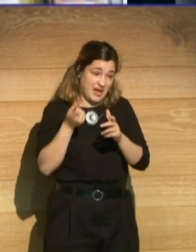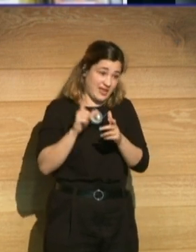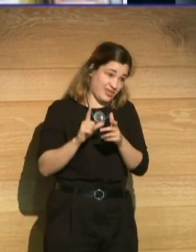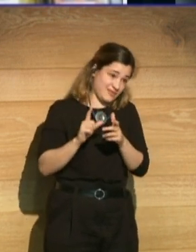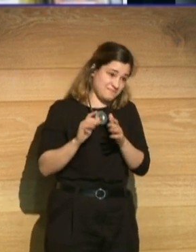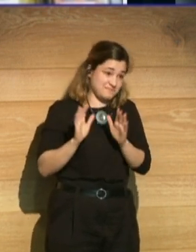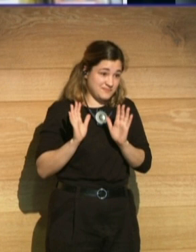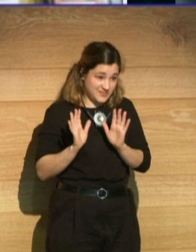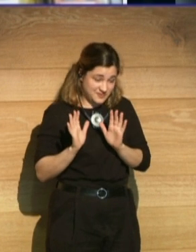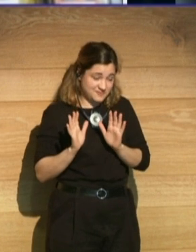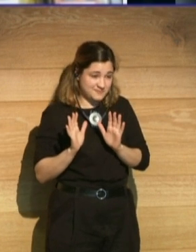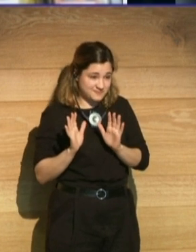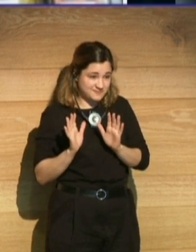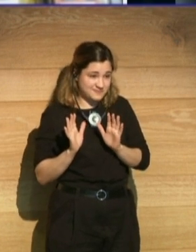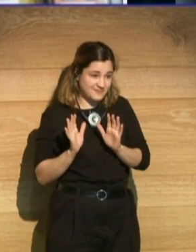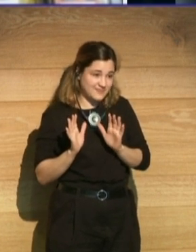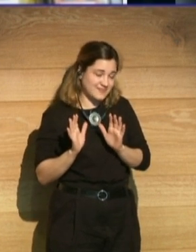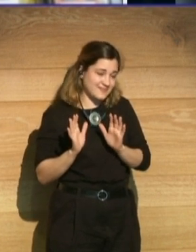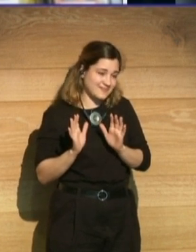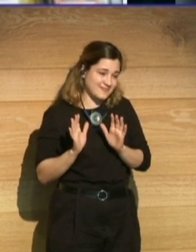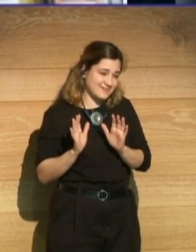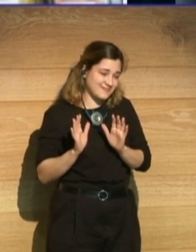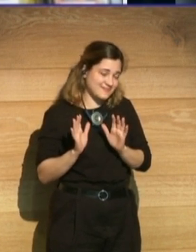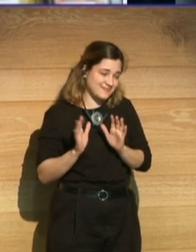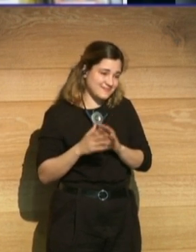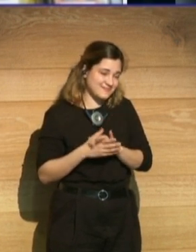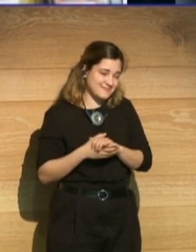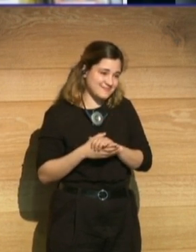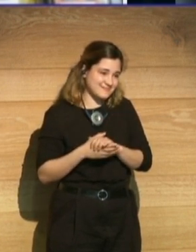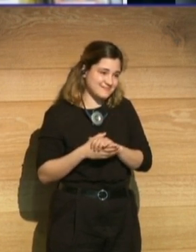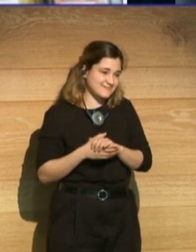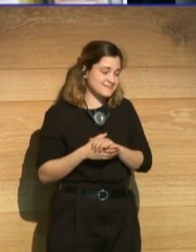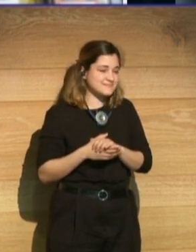el último ejercicio de un